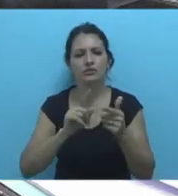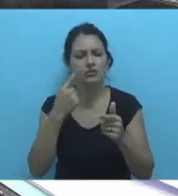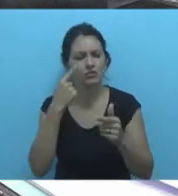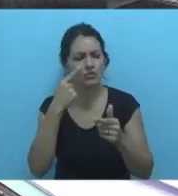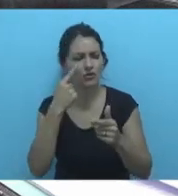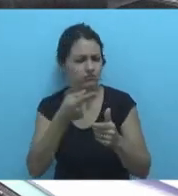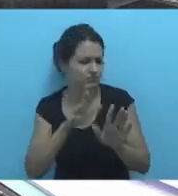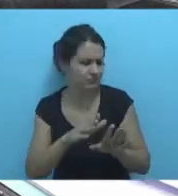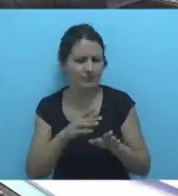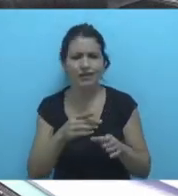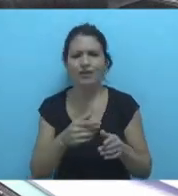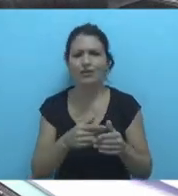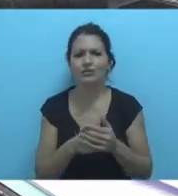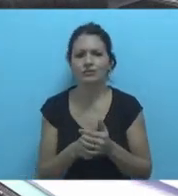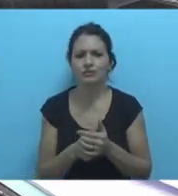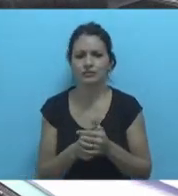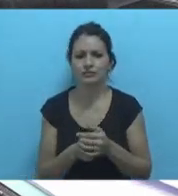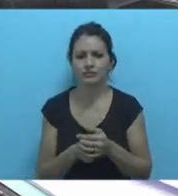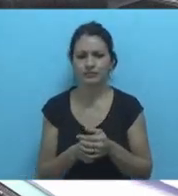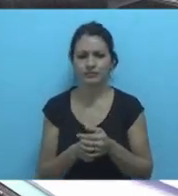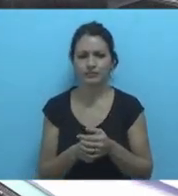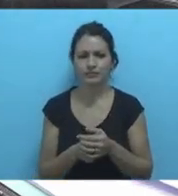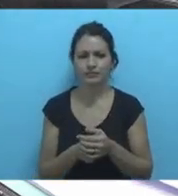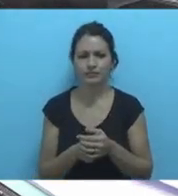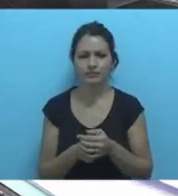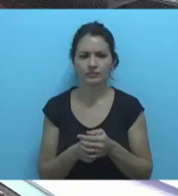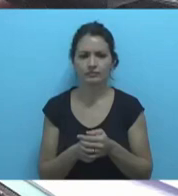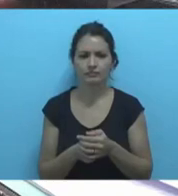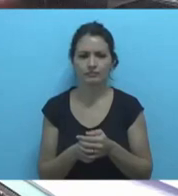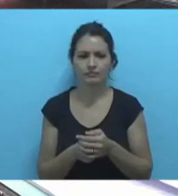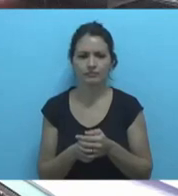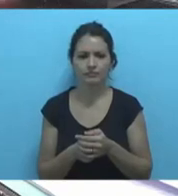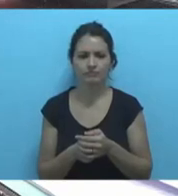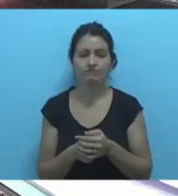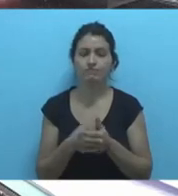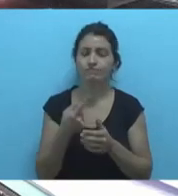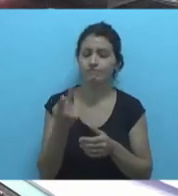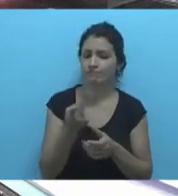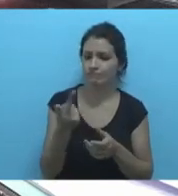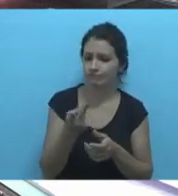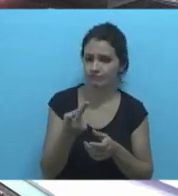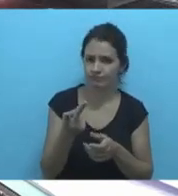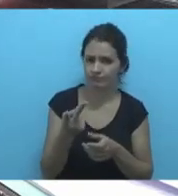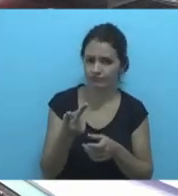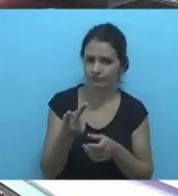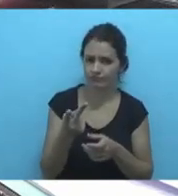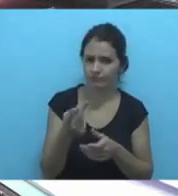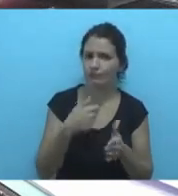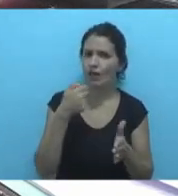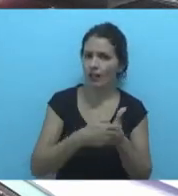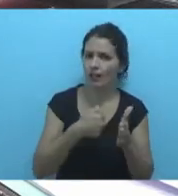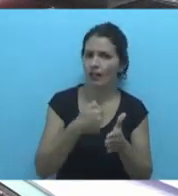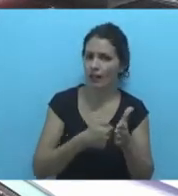trayectoria de estas personas que, como decían Matilde y Carlos, nos han dejado tanto, dos personas que